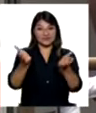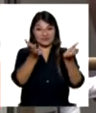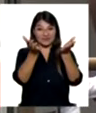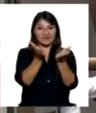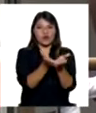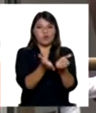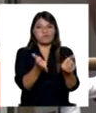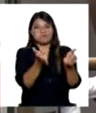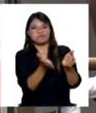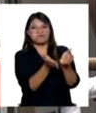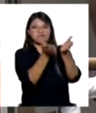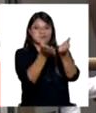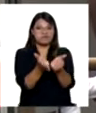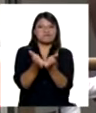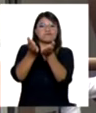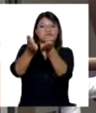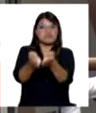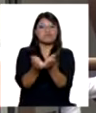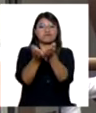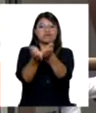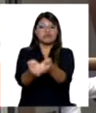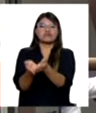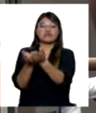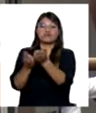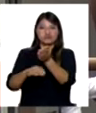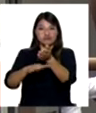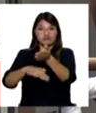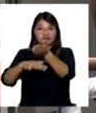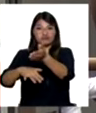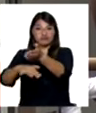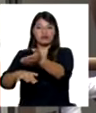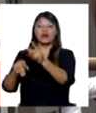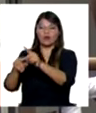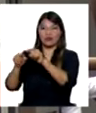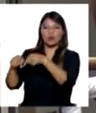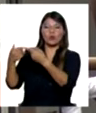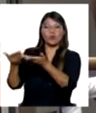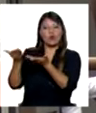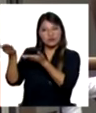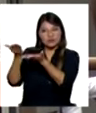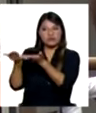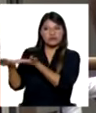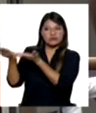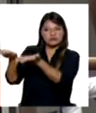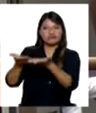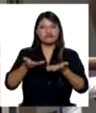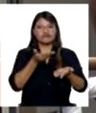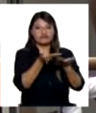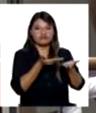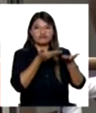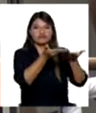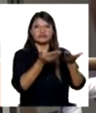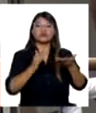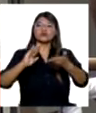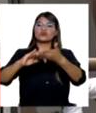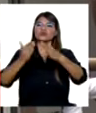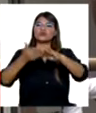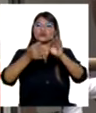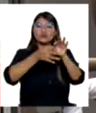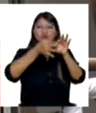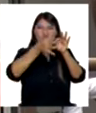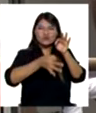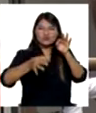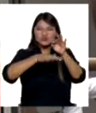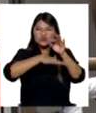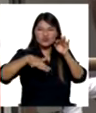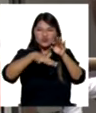estaremos acercando, como digo, los servicios del Estado a las comunidades más